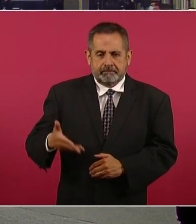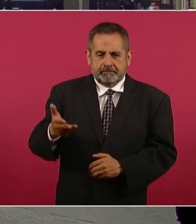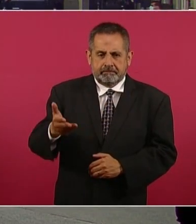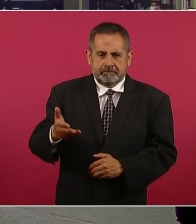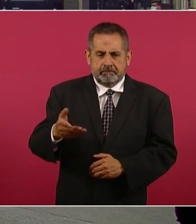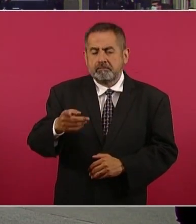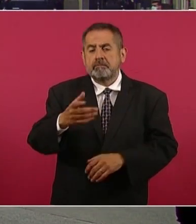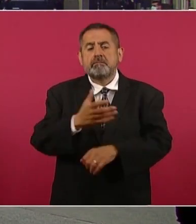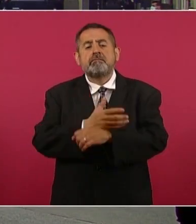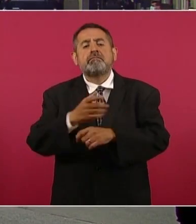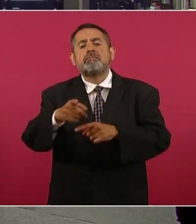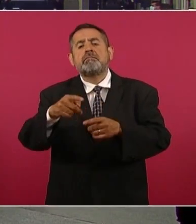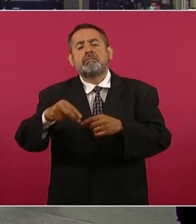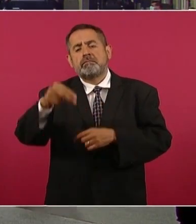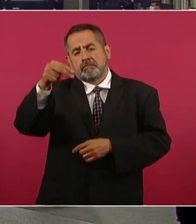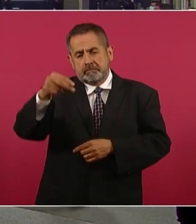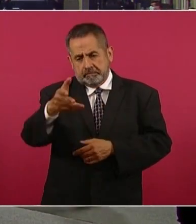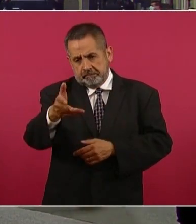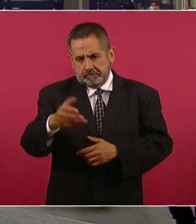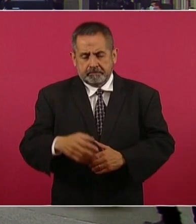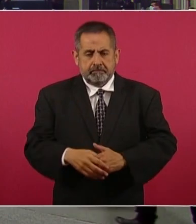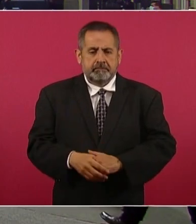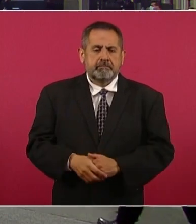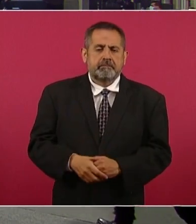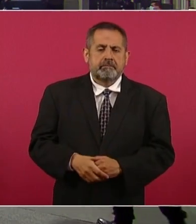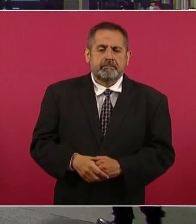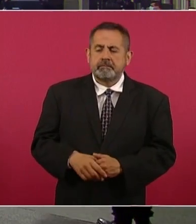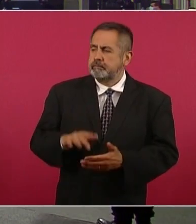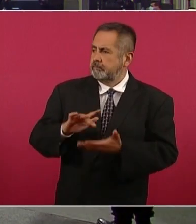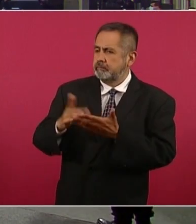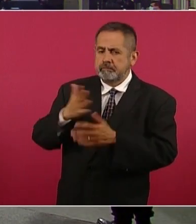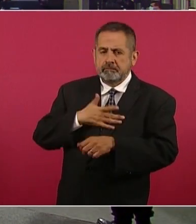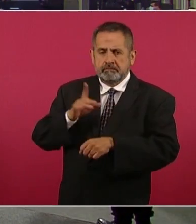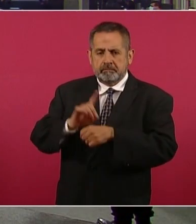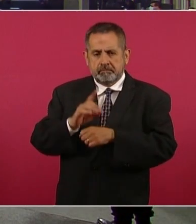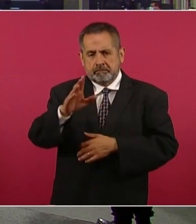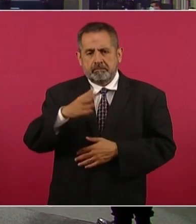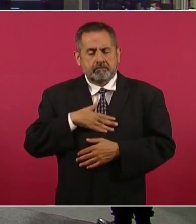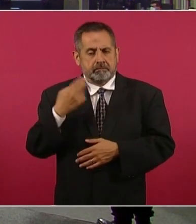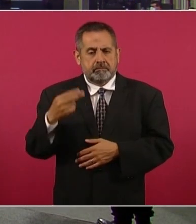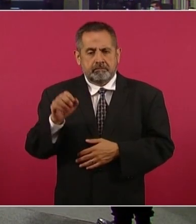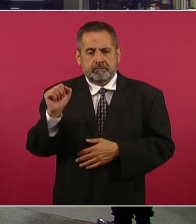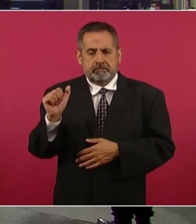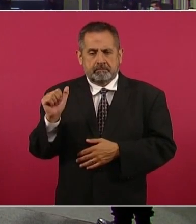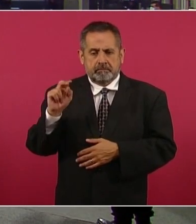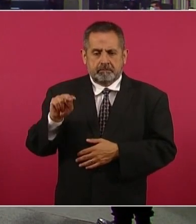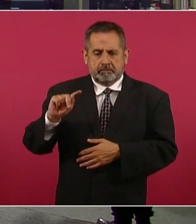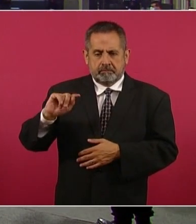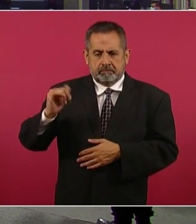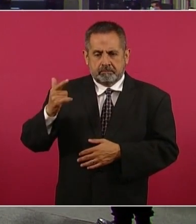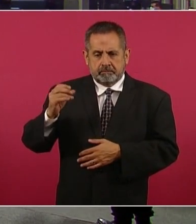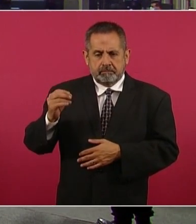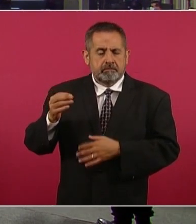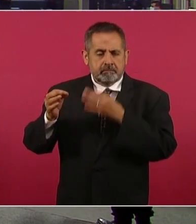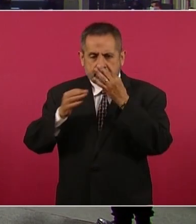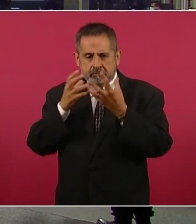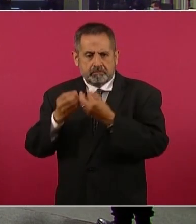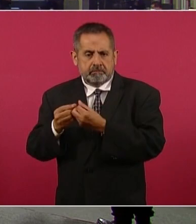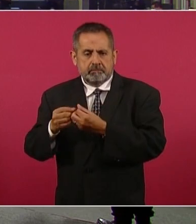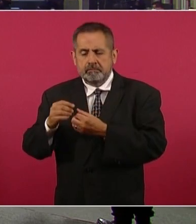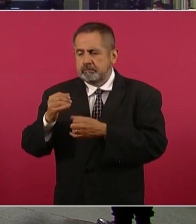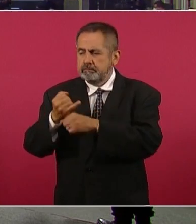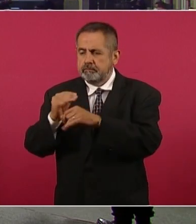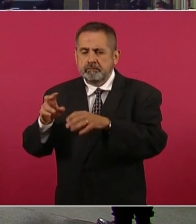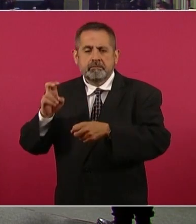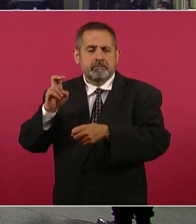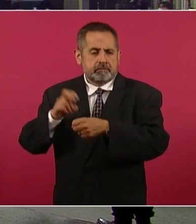el compañero del norte. Buenos días, señor presidente. Le saluda Santiago Vizcarra del noticiero Évora Informa. Vengo de la